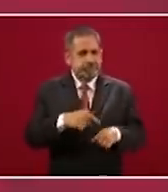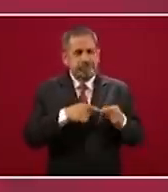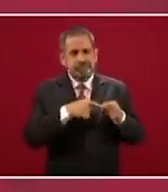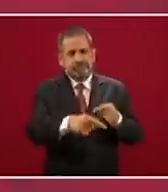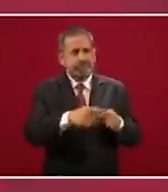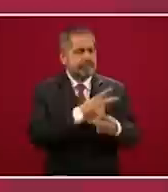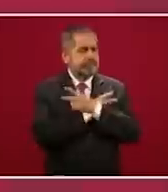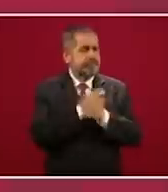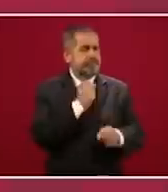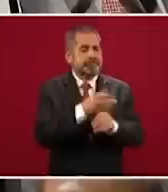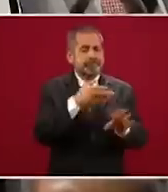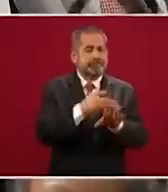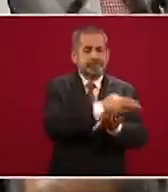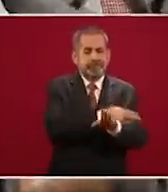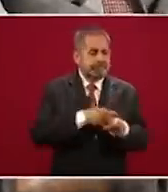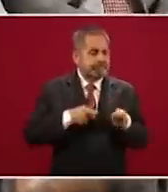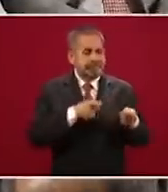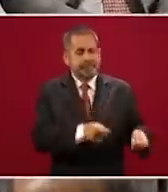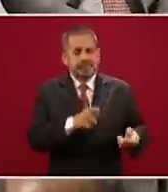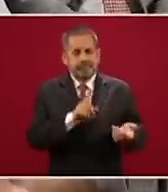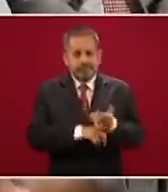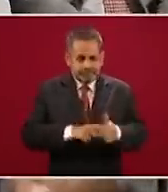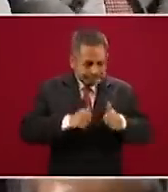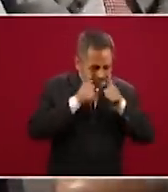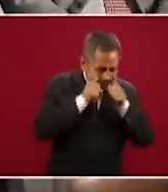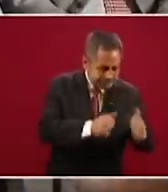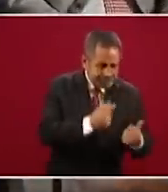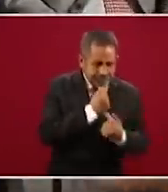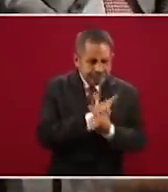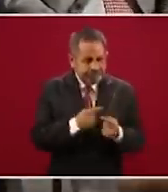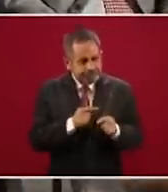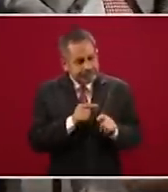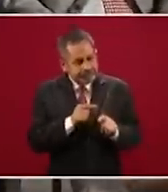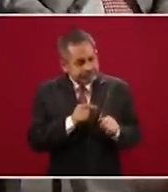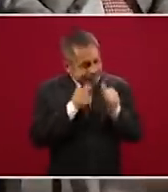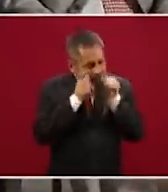vacaciones anticipadas, a los niños,